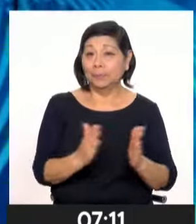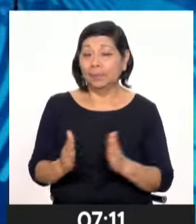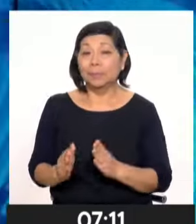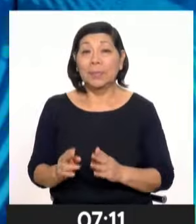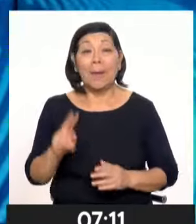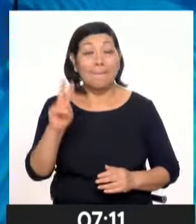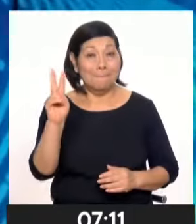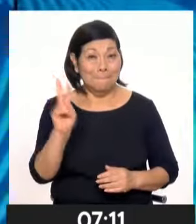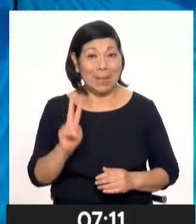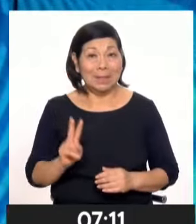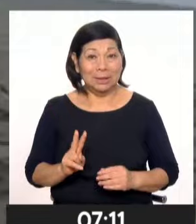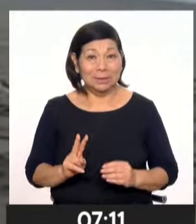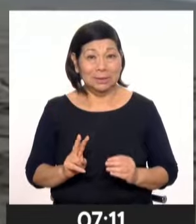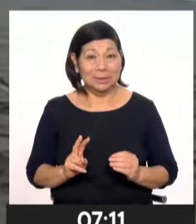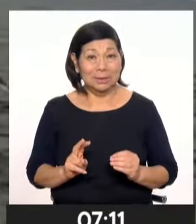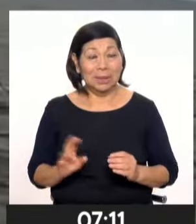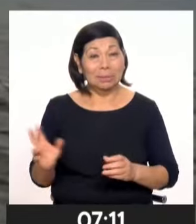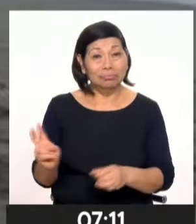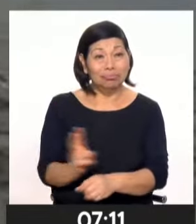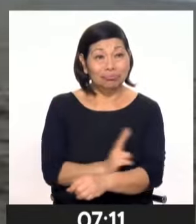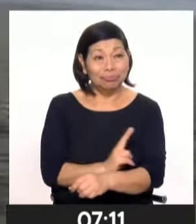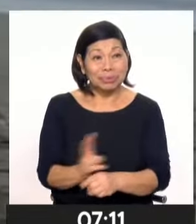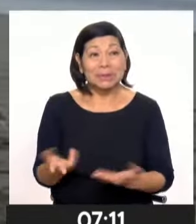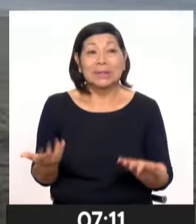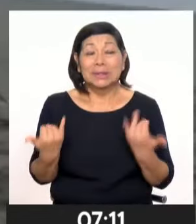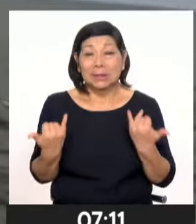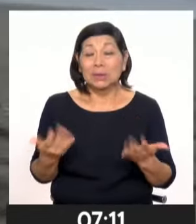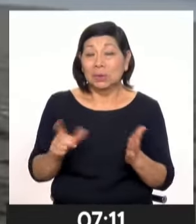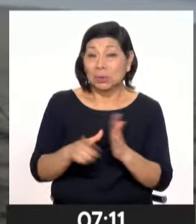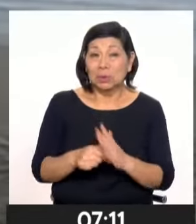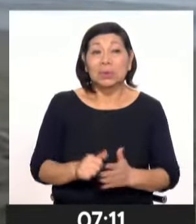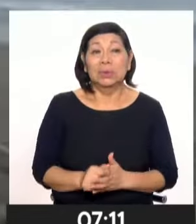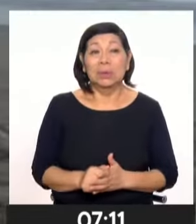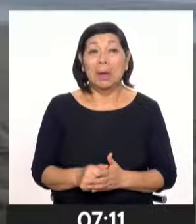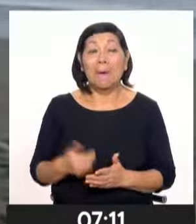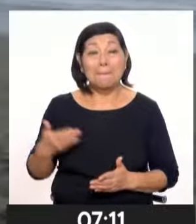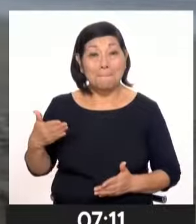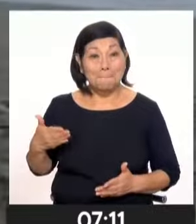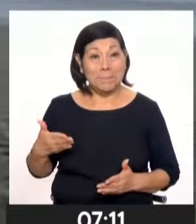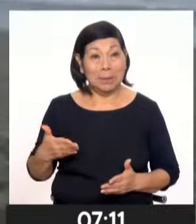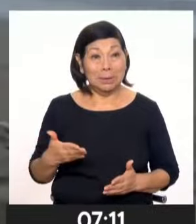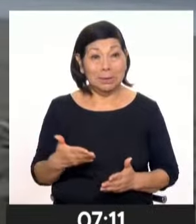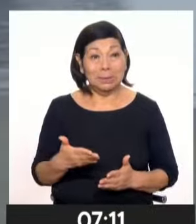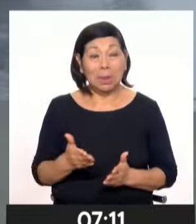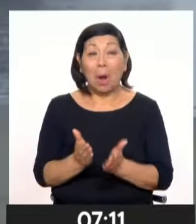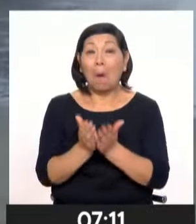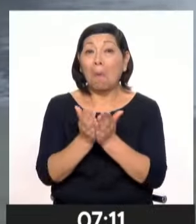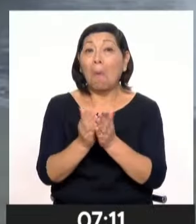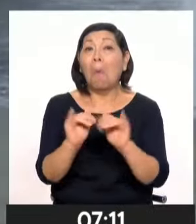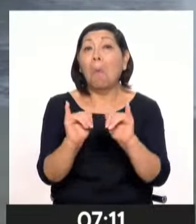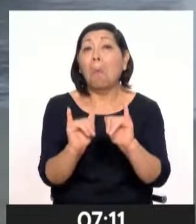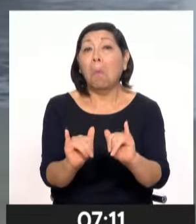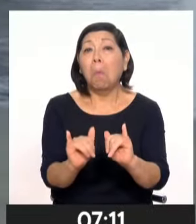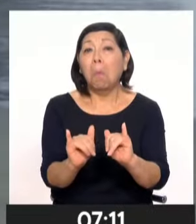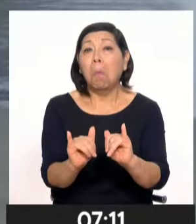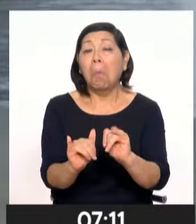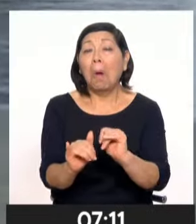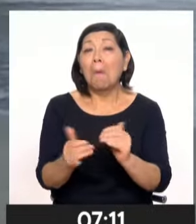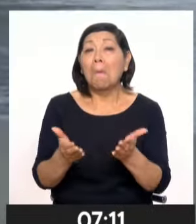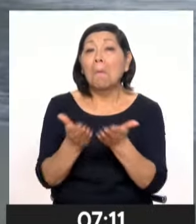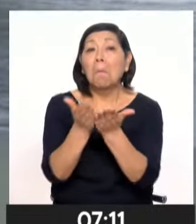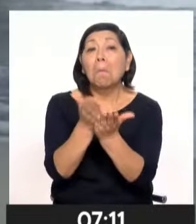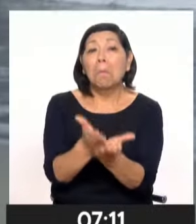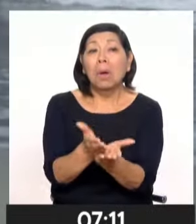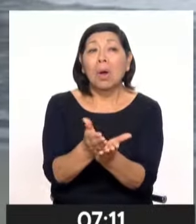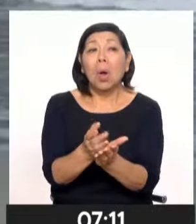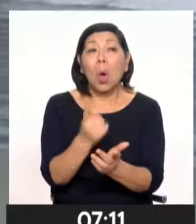en ventanilla un impresionante rescato tuvo lugar luego de que Pescadores se encontraran un barco varado en la playa Costa Azul